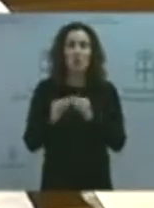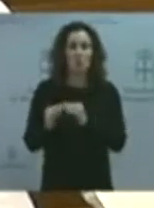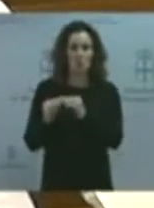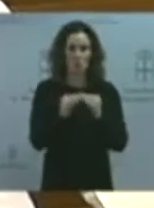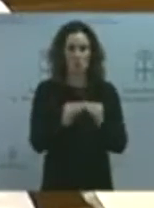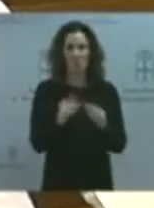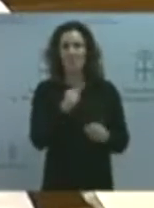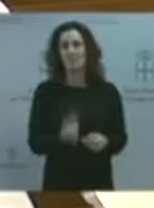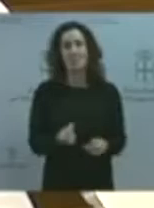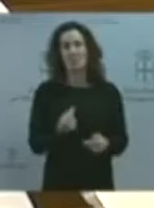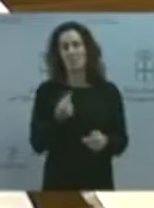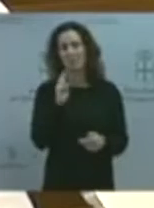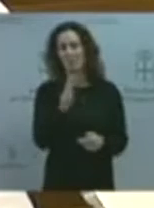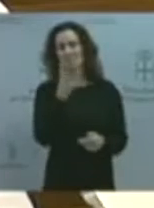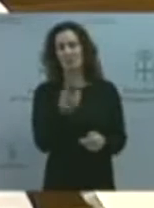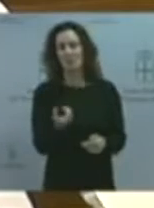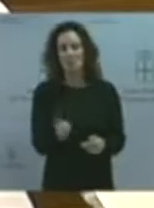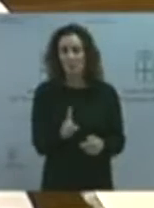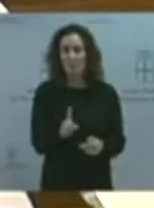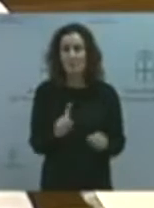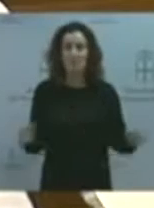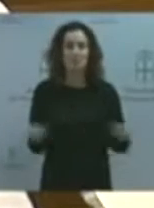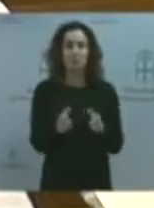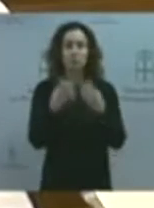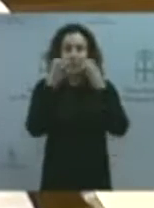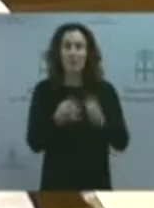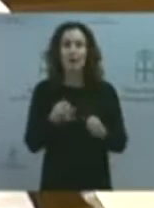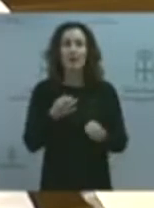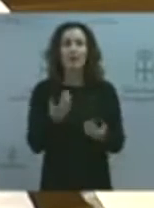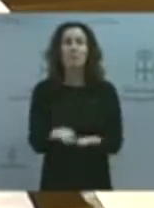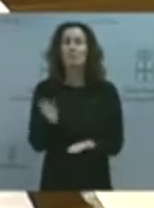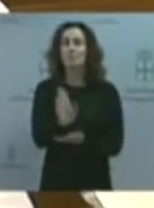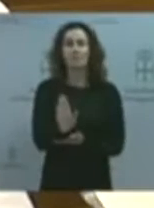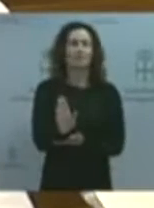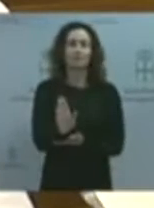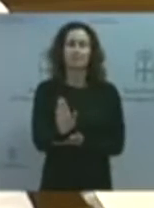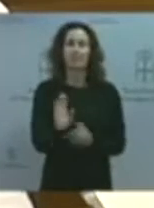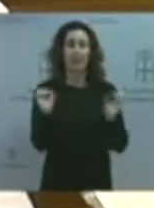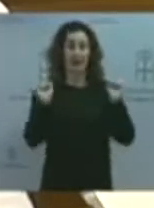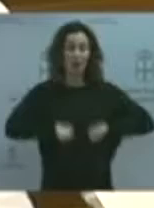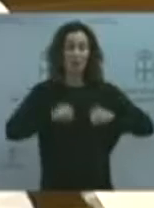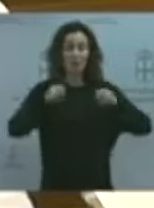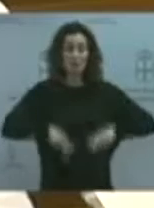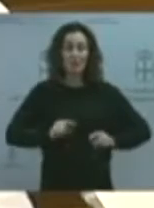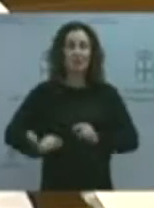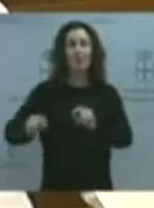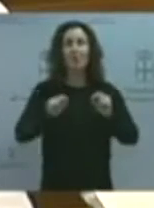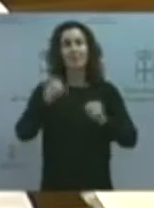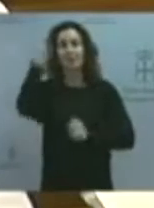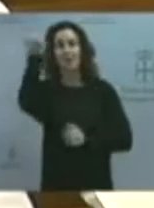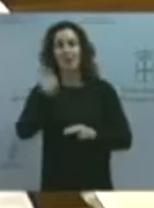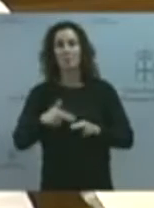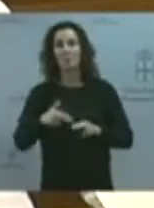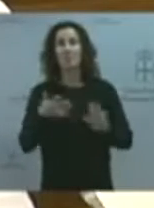de trabajo ni con propuestas de fondo. Un consenso sin debate ideológico no es más que un selfie parlamentario y lo único que